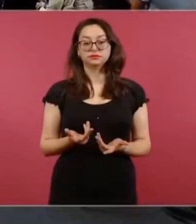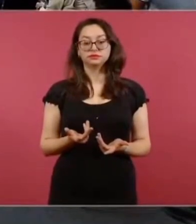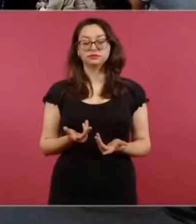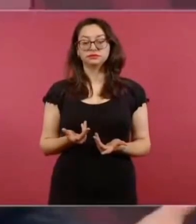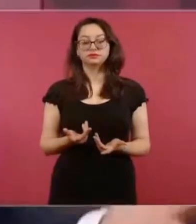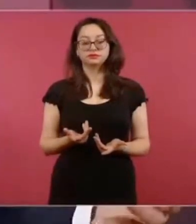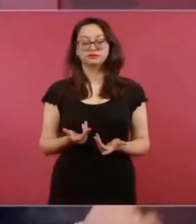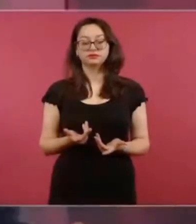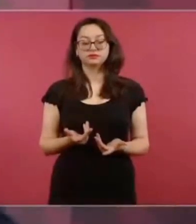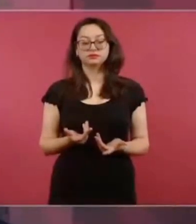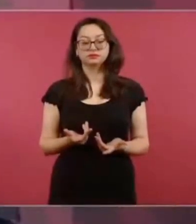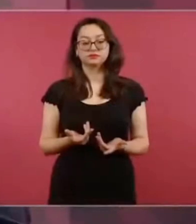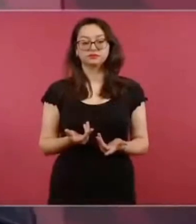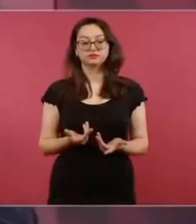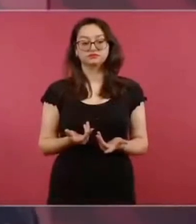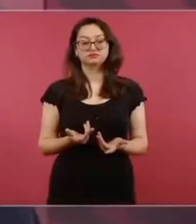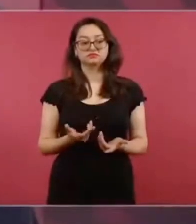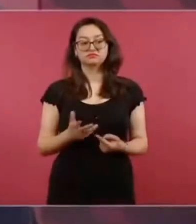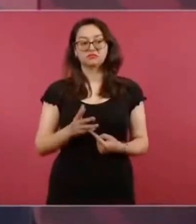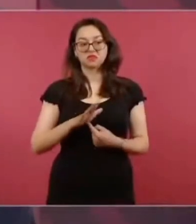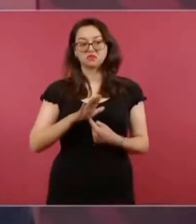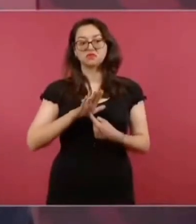engrandeciendo aún más